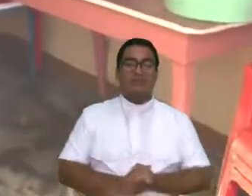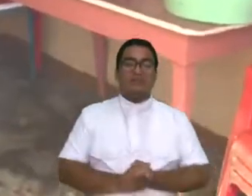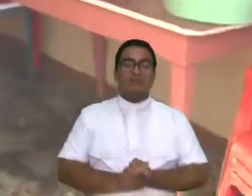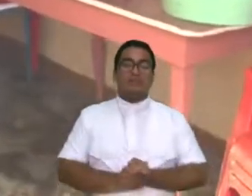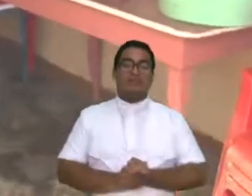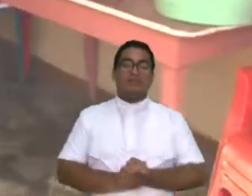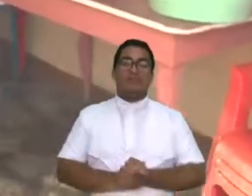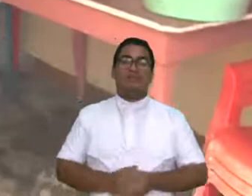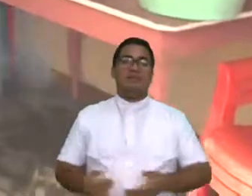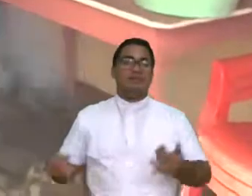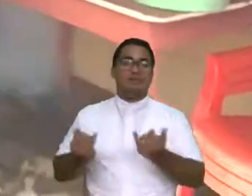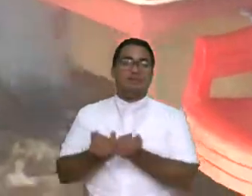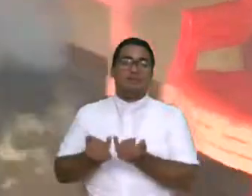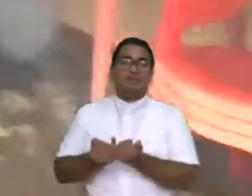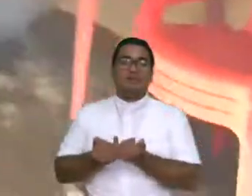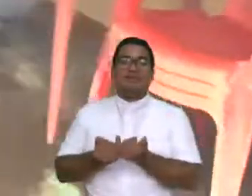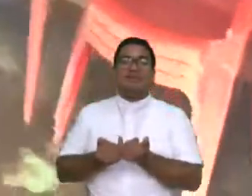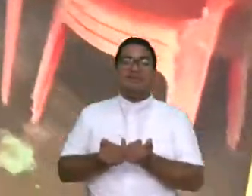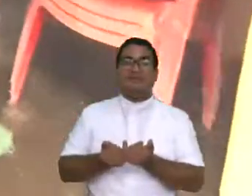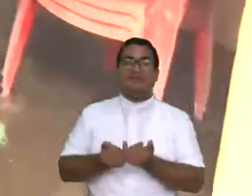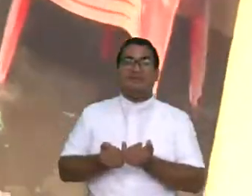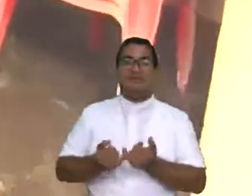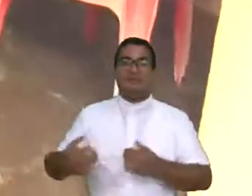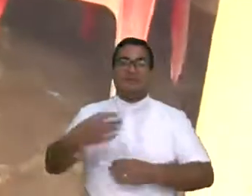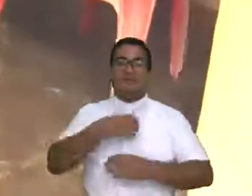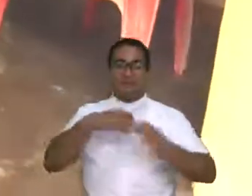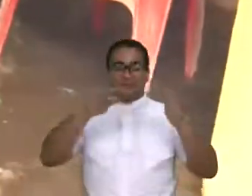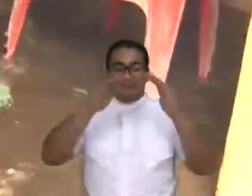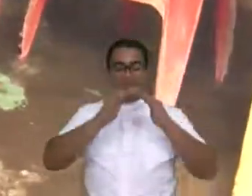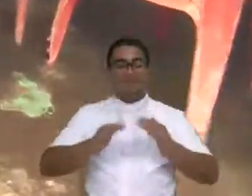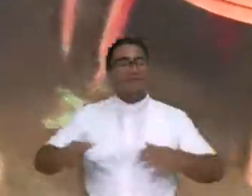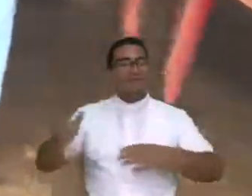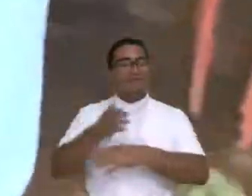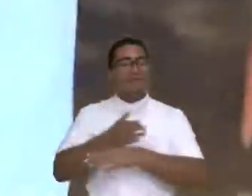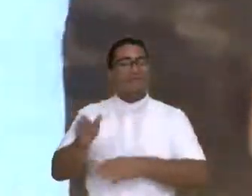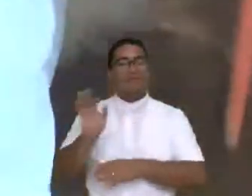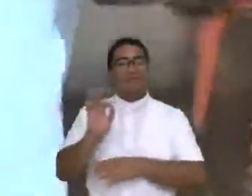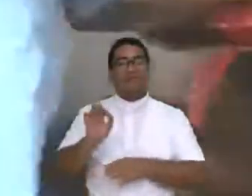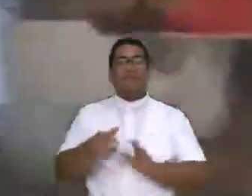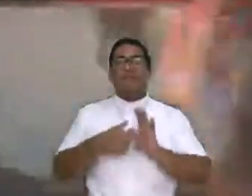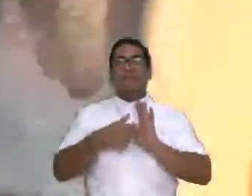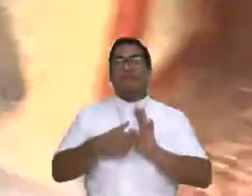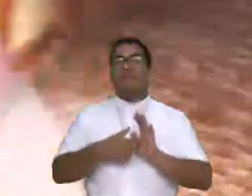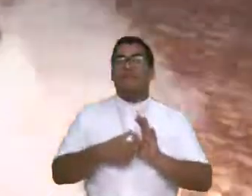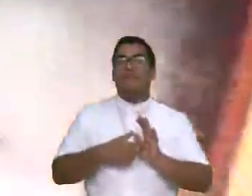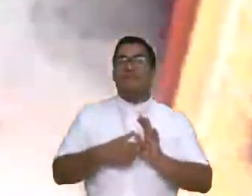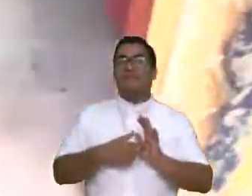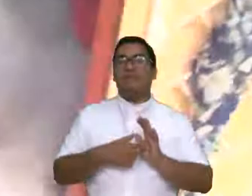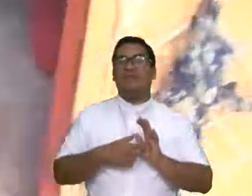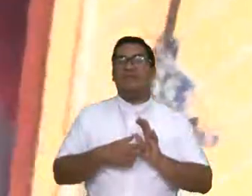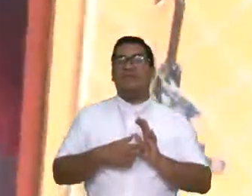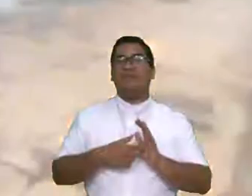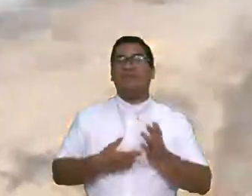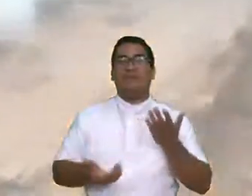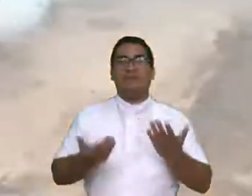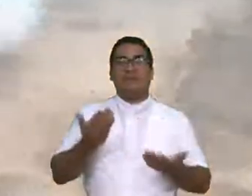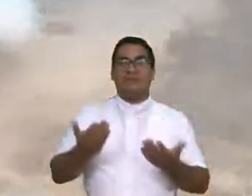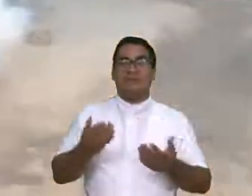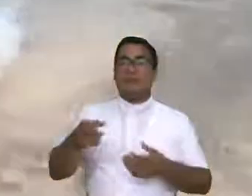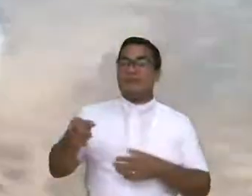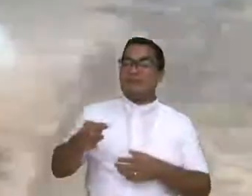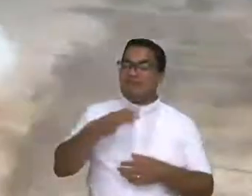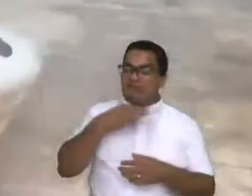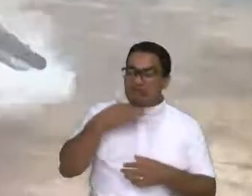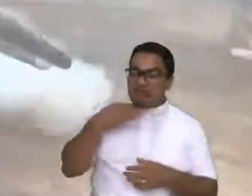A la par de esto, nosotros tenemos que hacer en nuestras casas otras medidas, como son eliminar todo aquello que pueda servir de